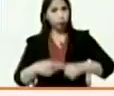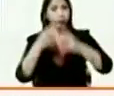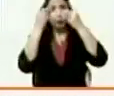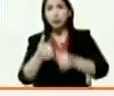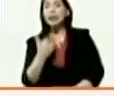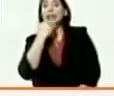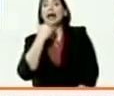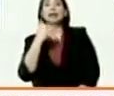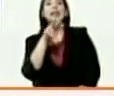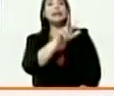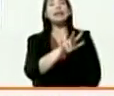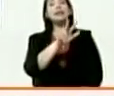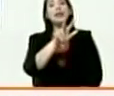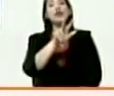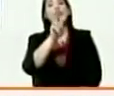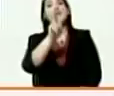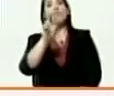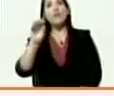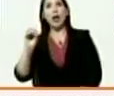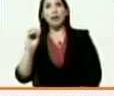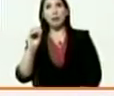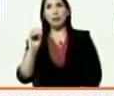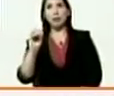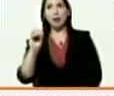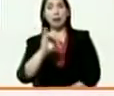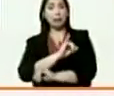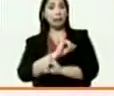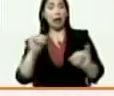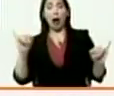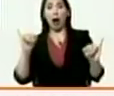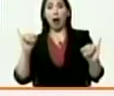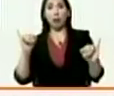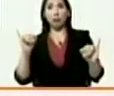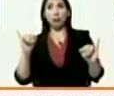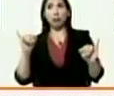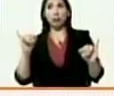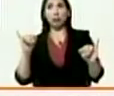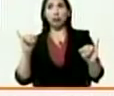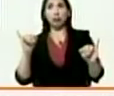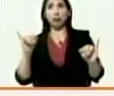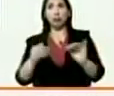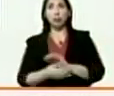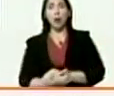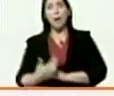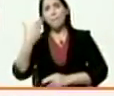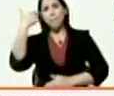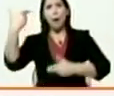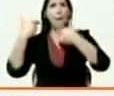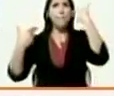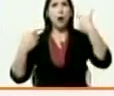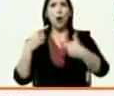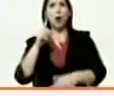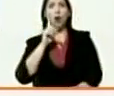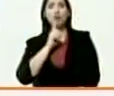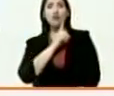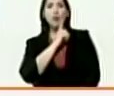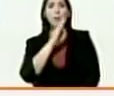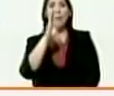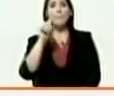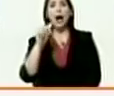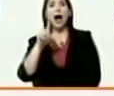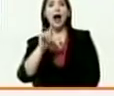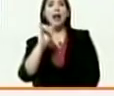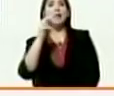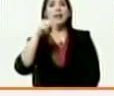los 320 cegados con los llamados balines o